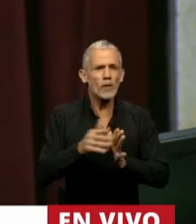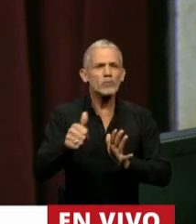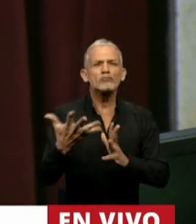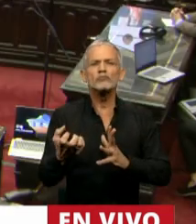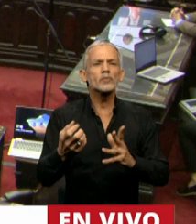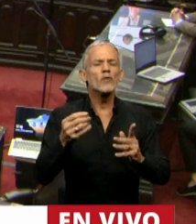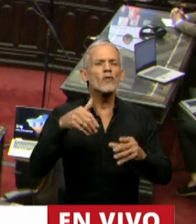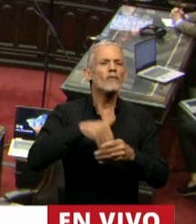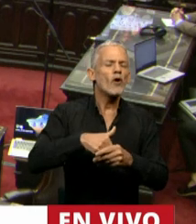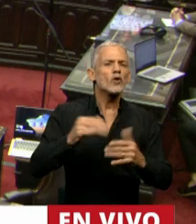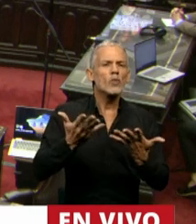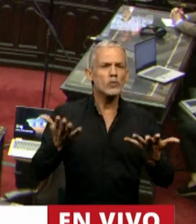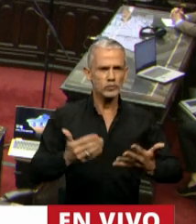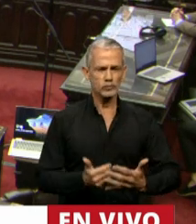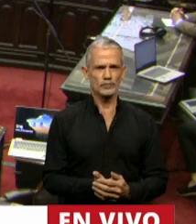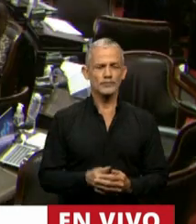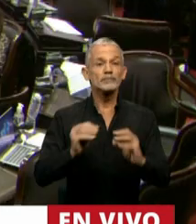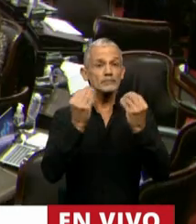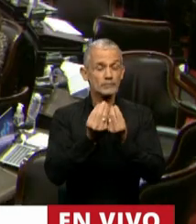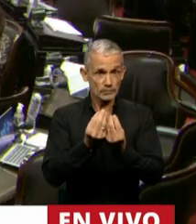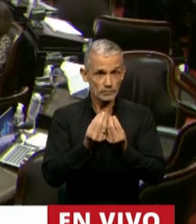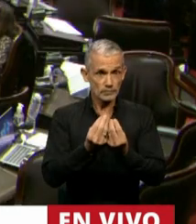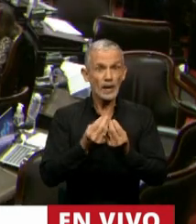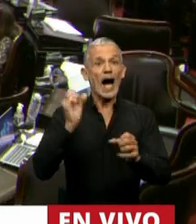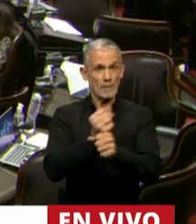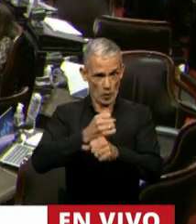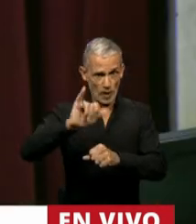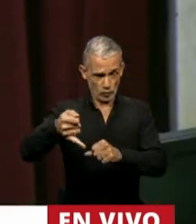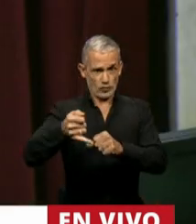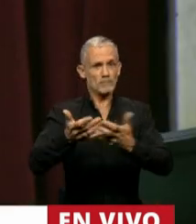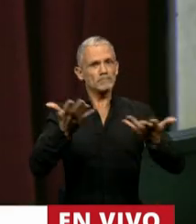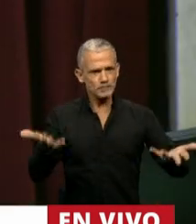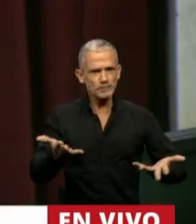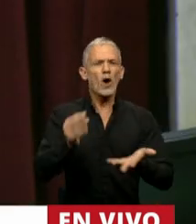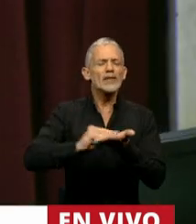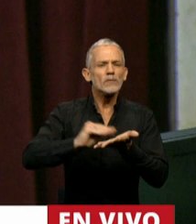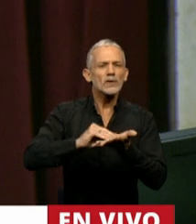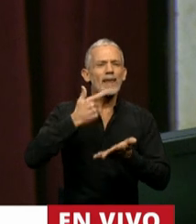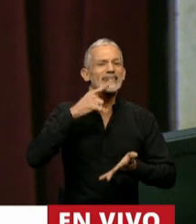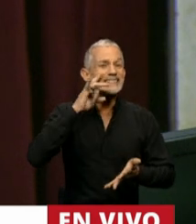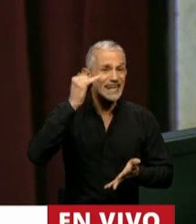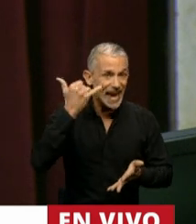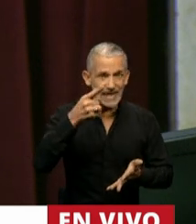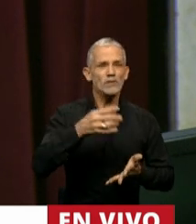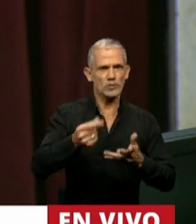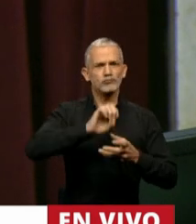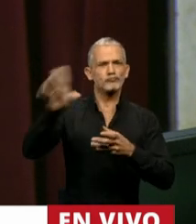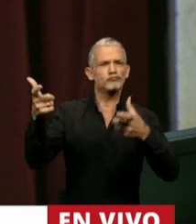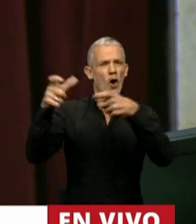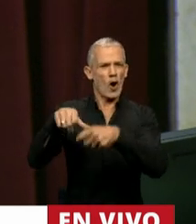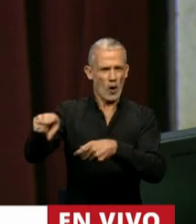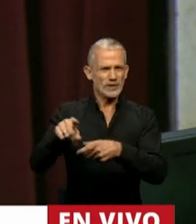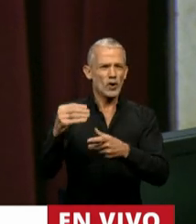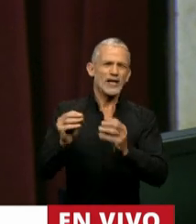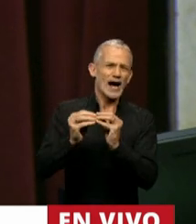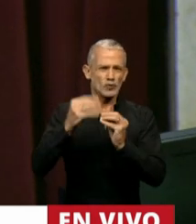su voto resulta aprobada por lo tanto diputada s se girará la comisión de asuntos